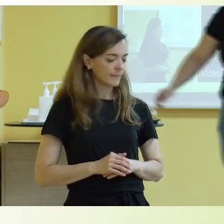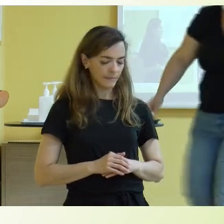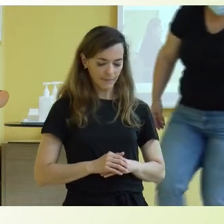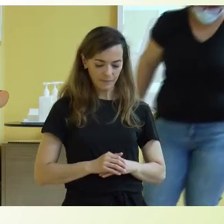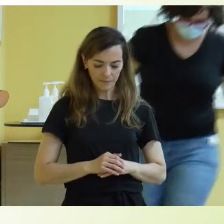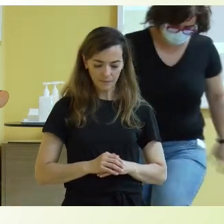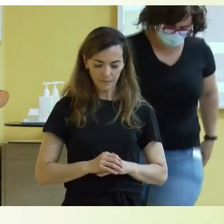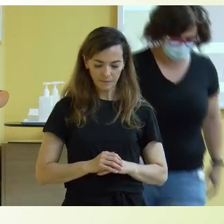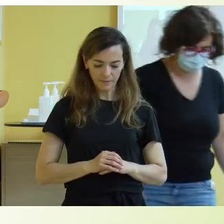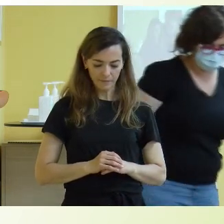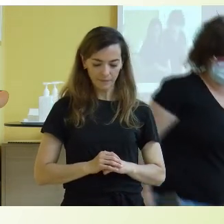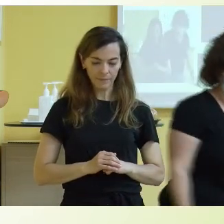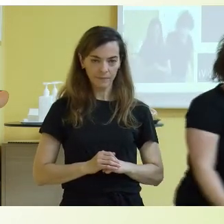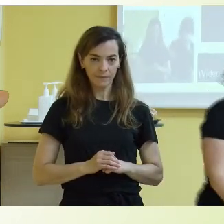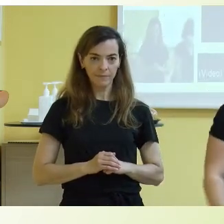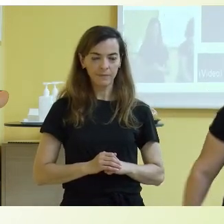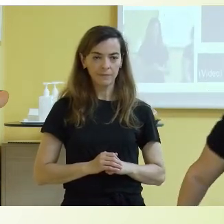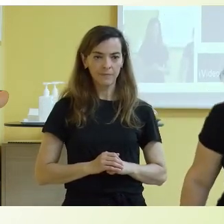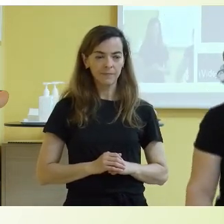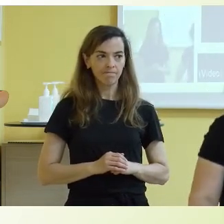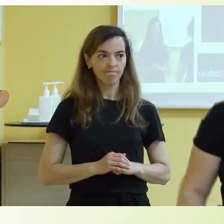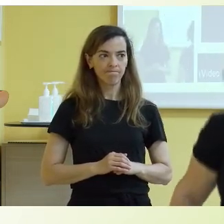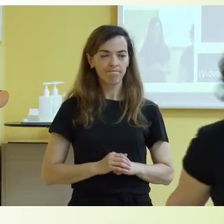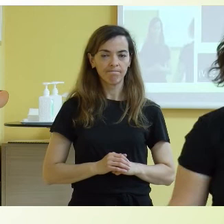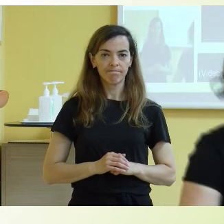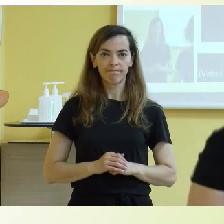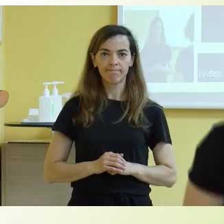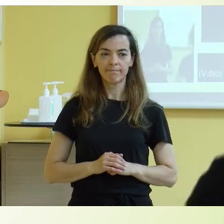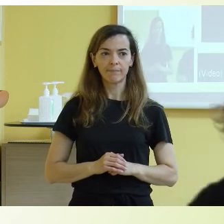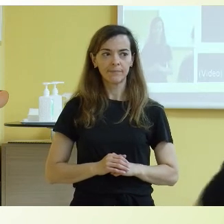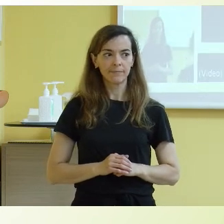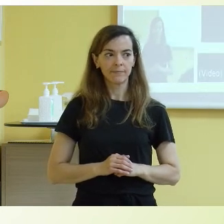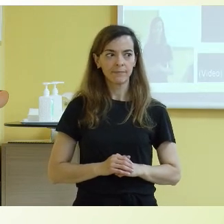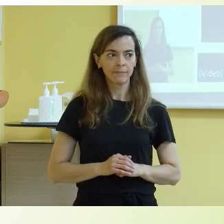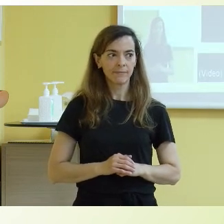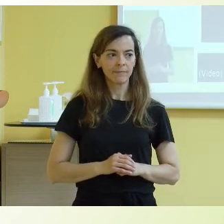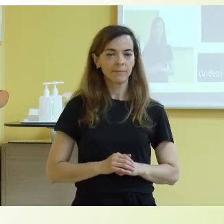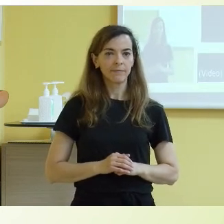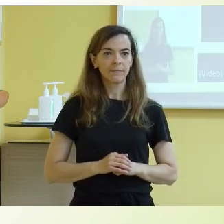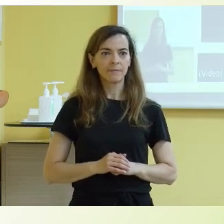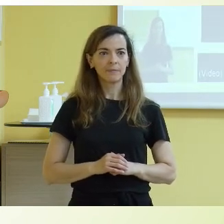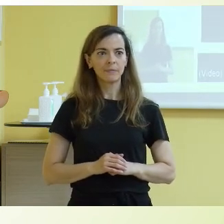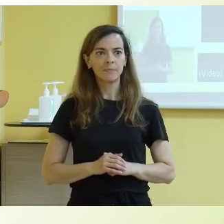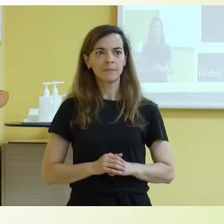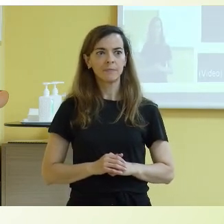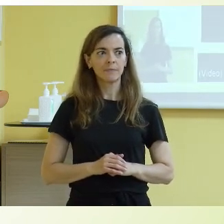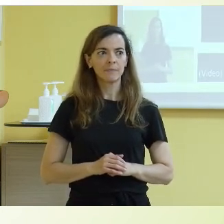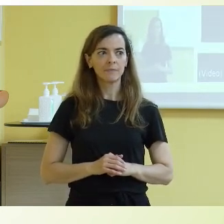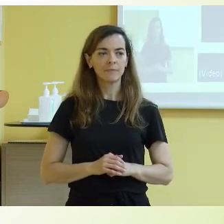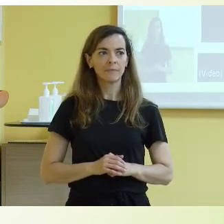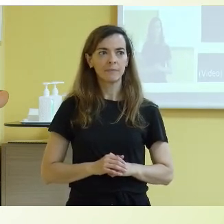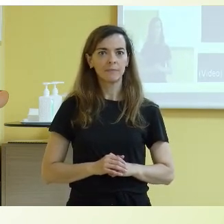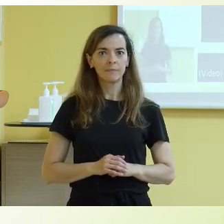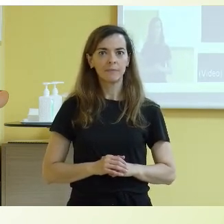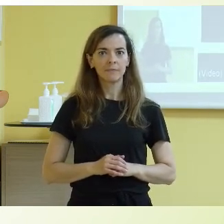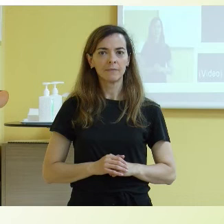pacientes de enfermedades raras. Además, mediante su utilización, los profesionales sanitarios podrían diagnosticar y tratar a los pacientes con mayor precisión